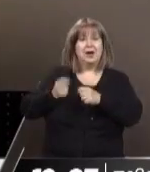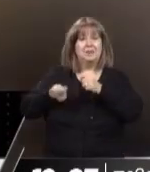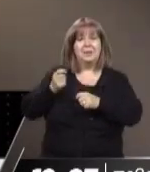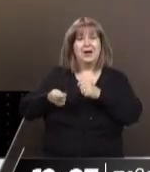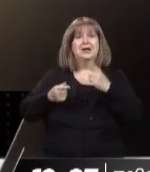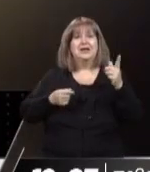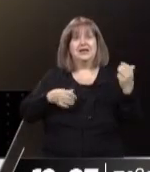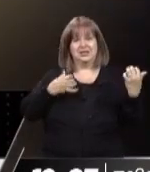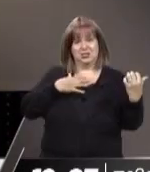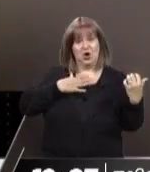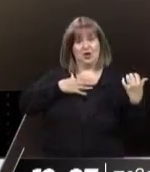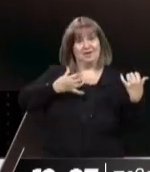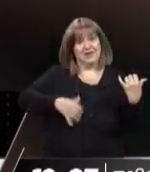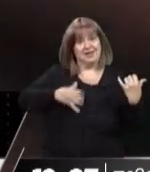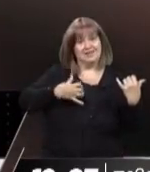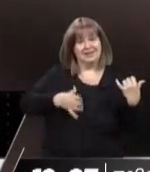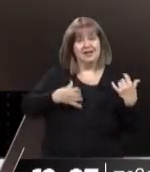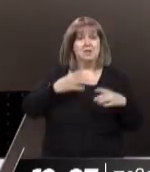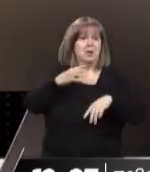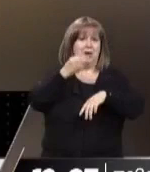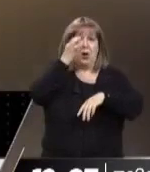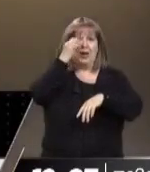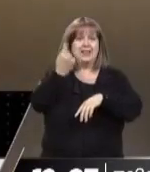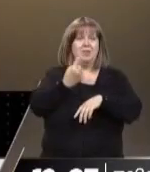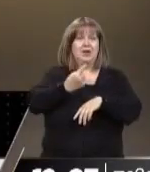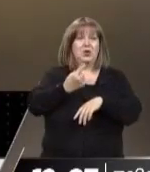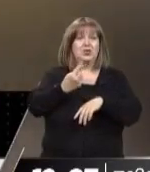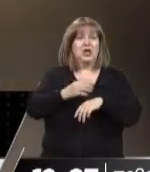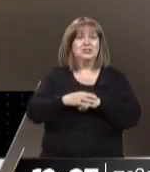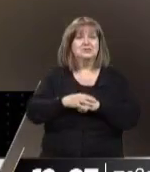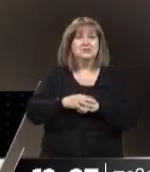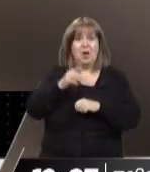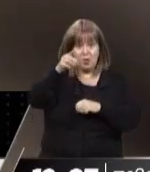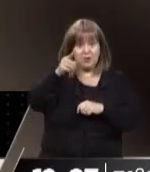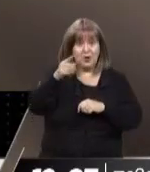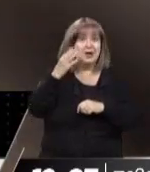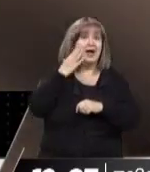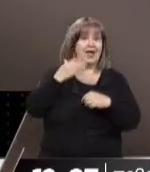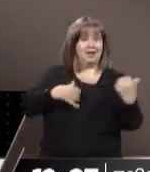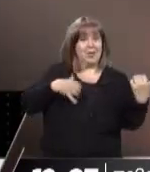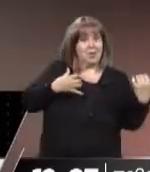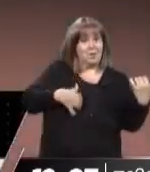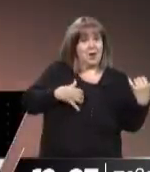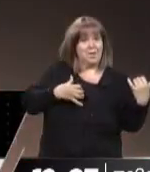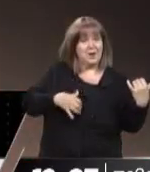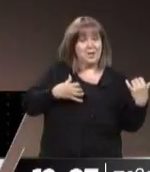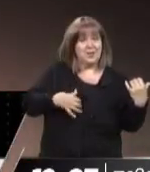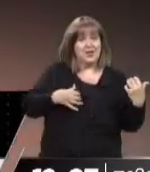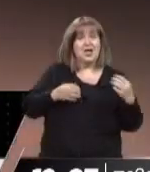de todos, así que estuvimos como 20 minutos tocando. Ahí estás vos con el bajo, ese sos vos el que está del otro lado.